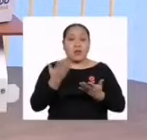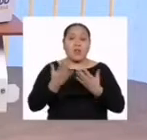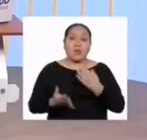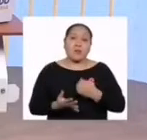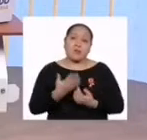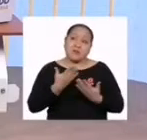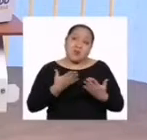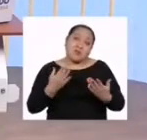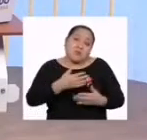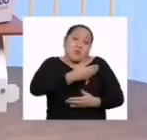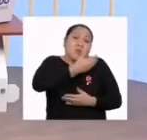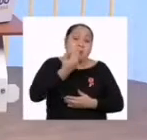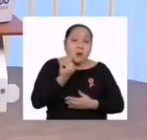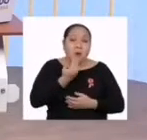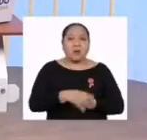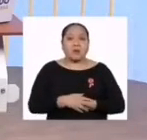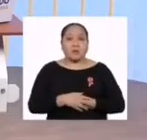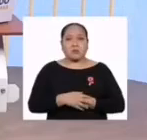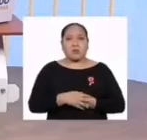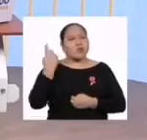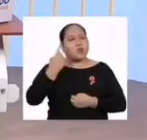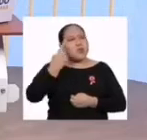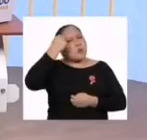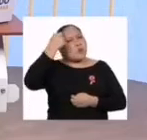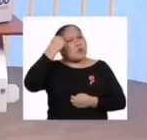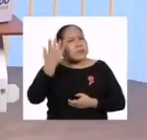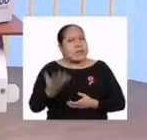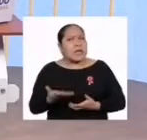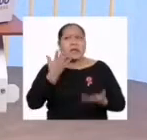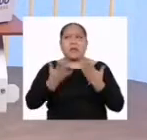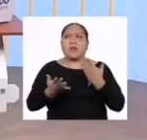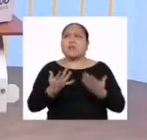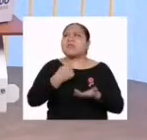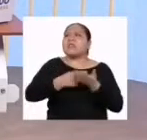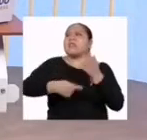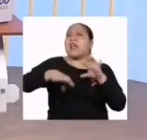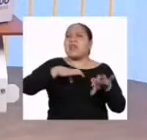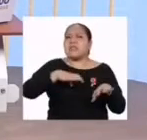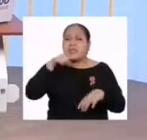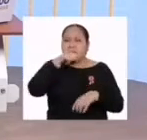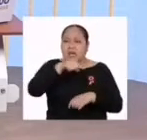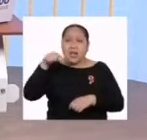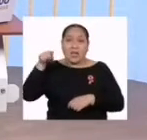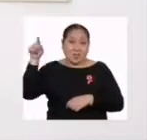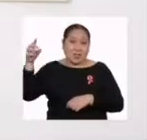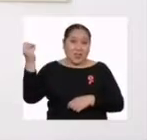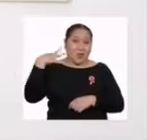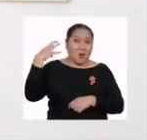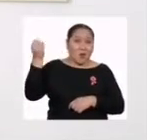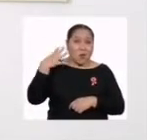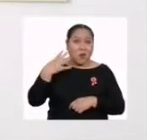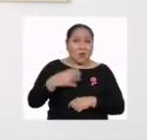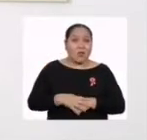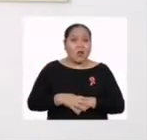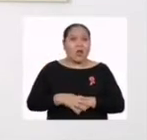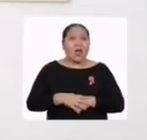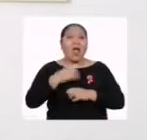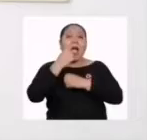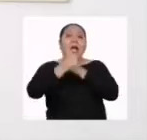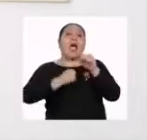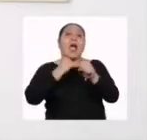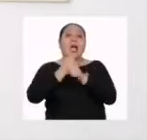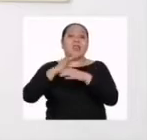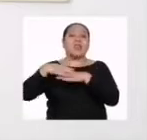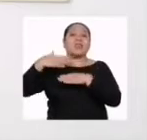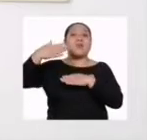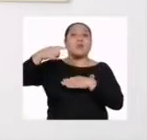siempre. La verdad, solo debemos pensar en lo que debemos hacer para que esto que cuenta ocurra. Años después,